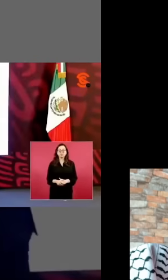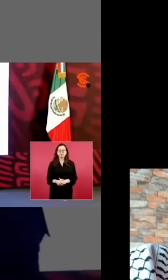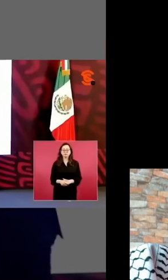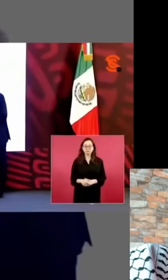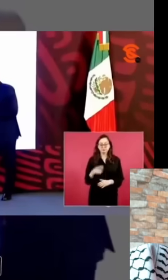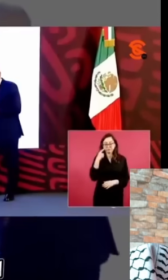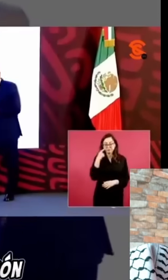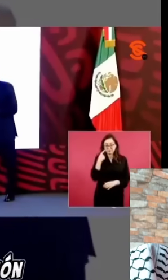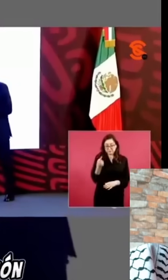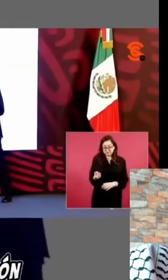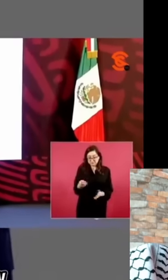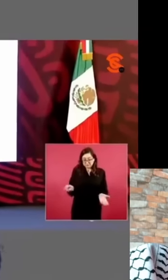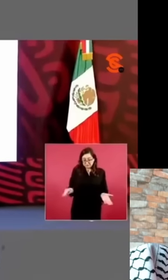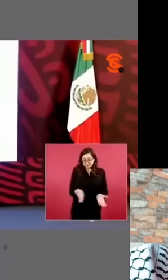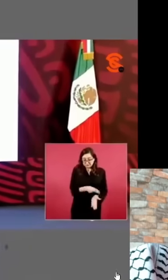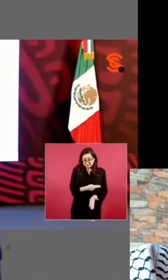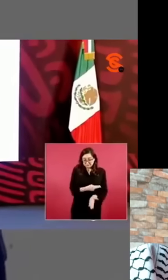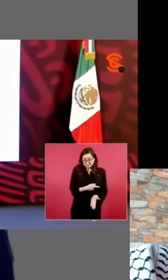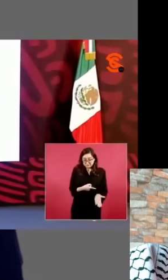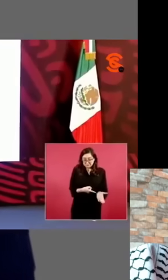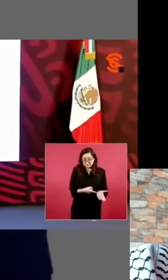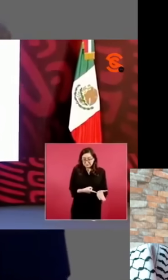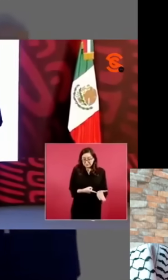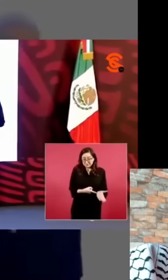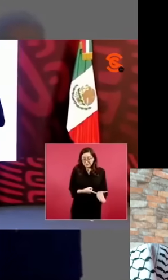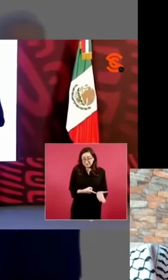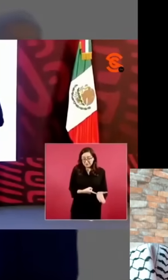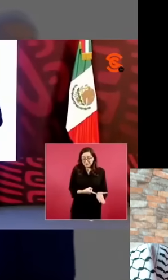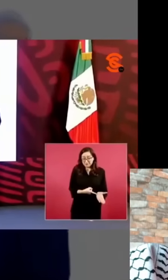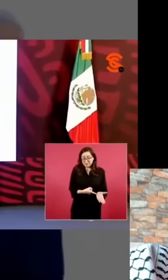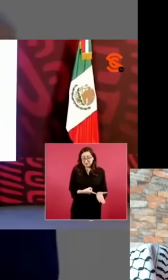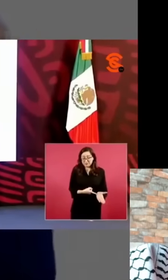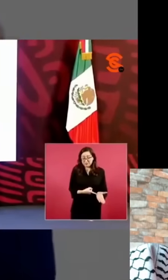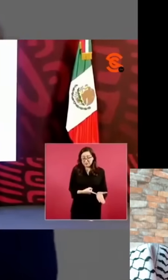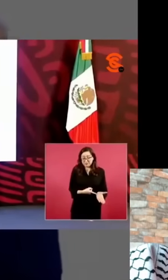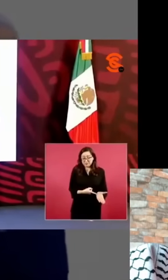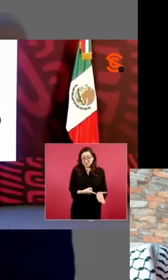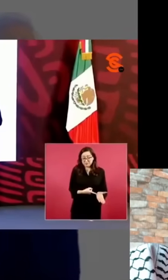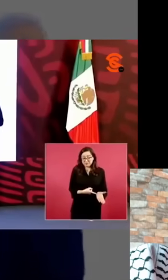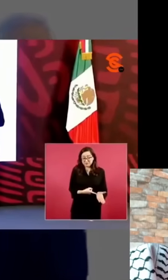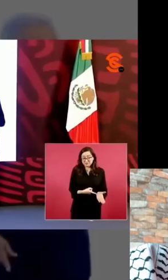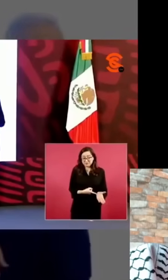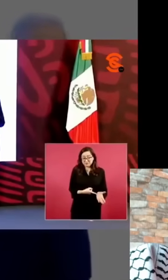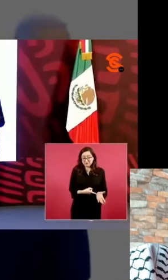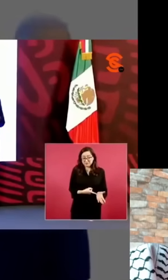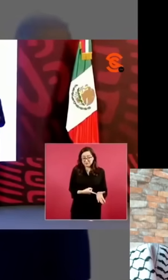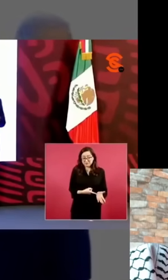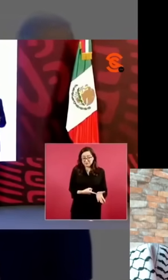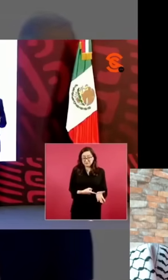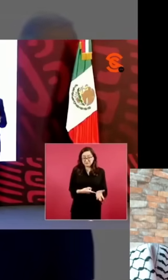esto Esta comisión es de la